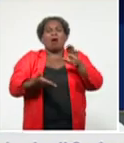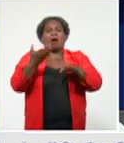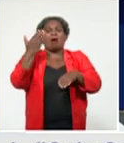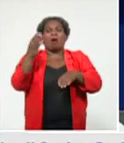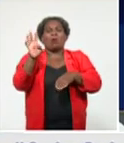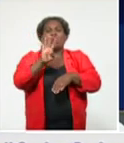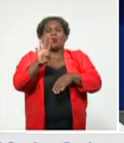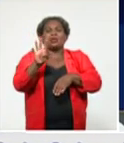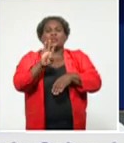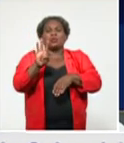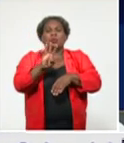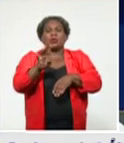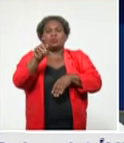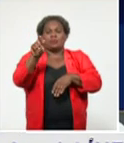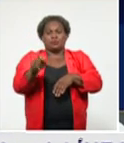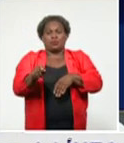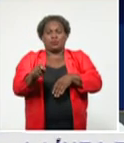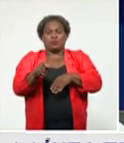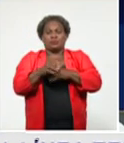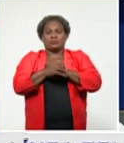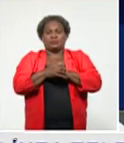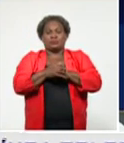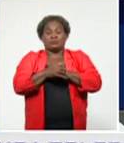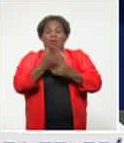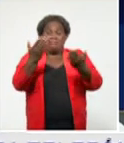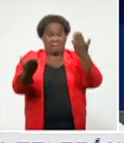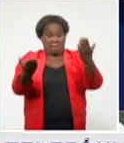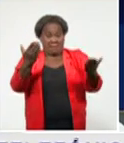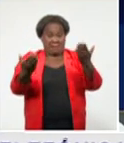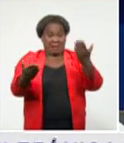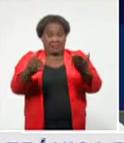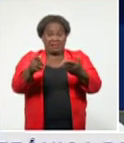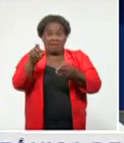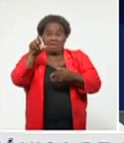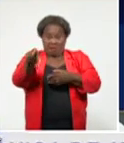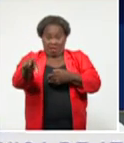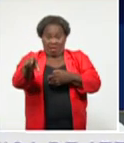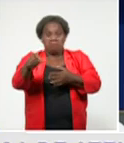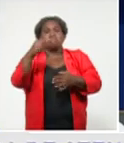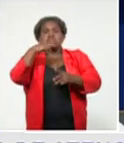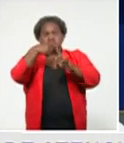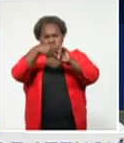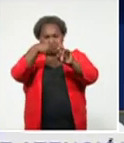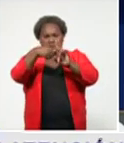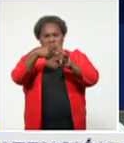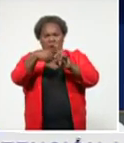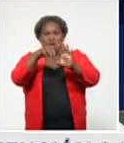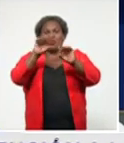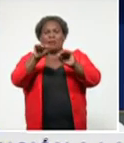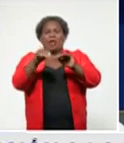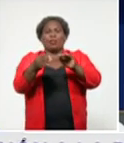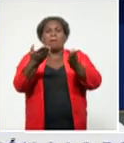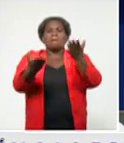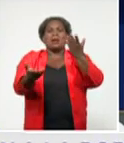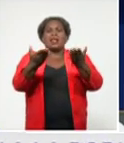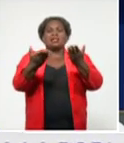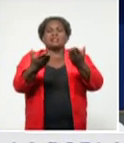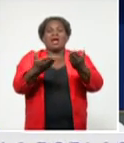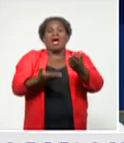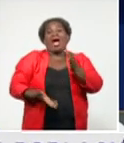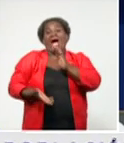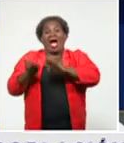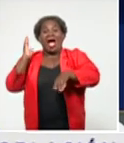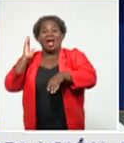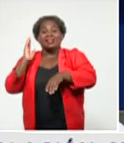casos, sin embargo, el balance al final es positivo. Estoy hablando del balance alta, caso ingresado.